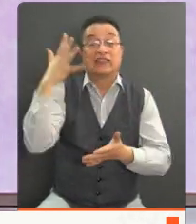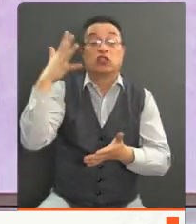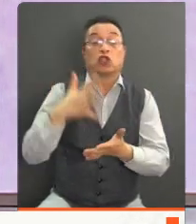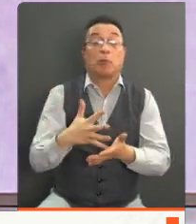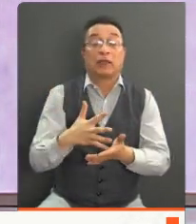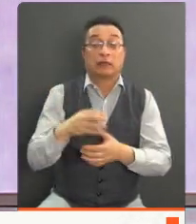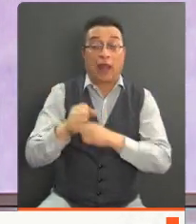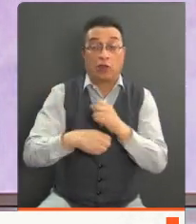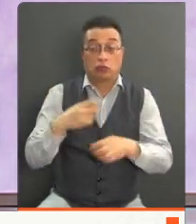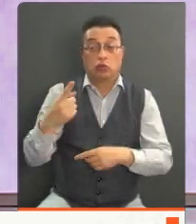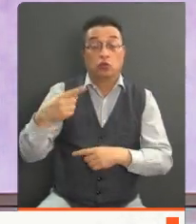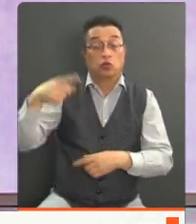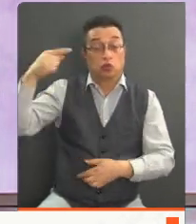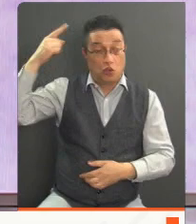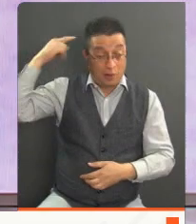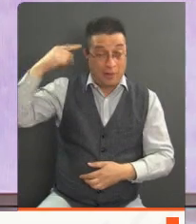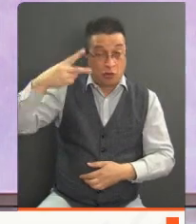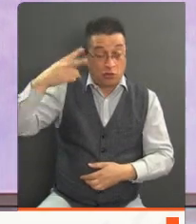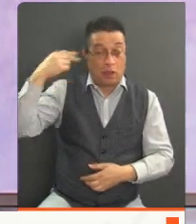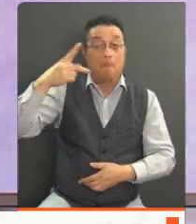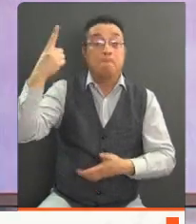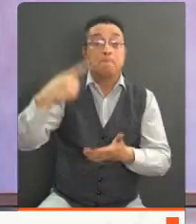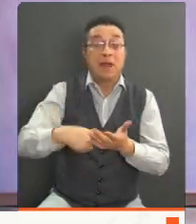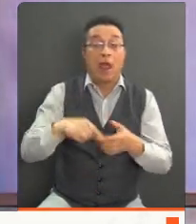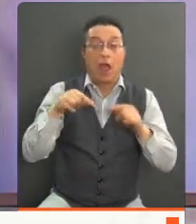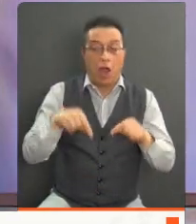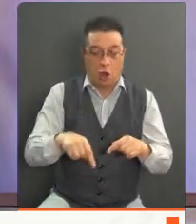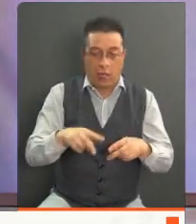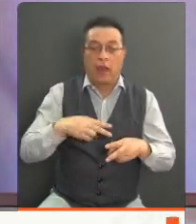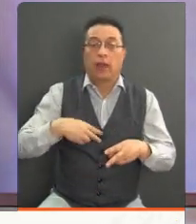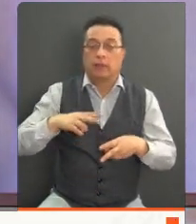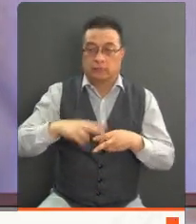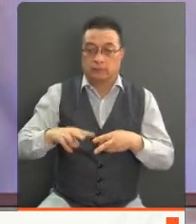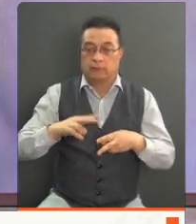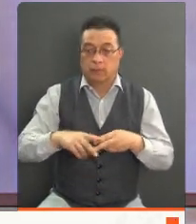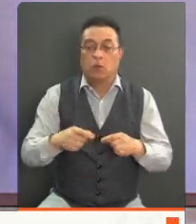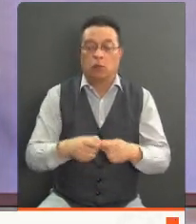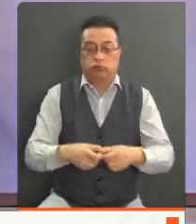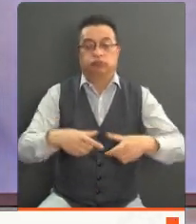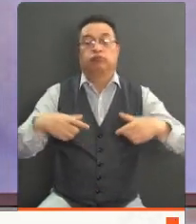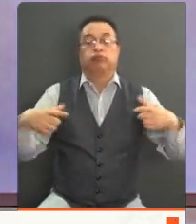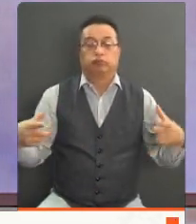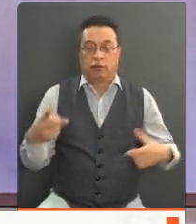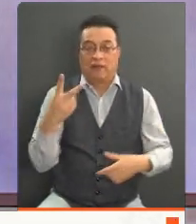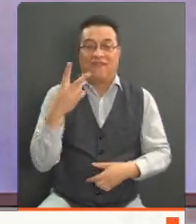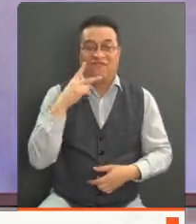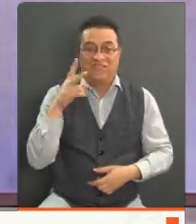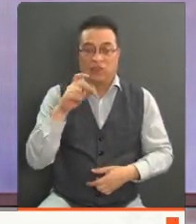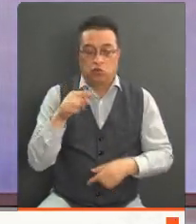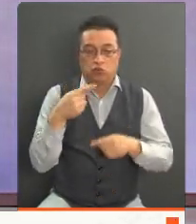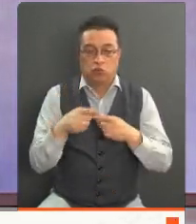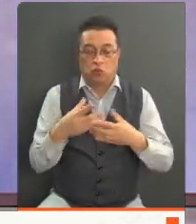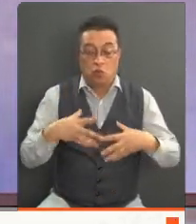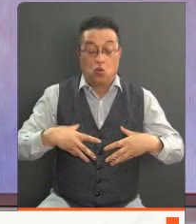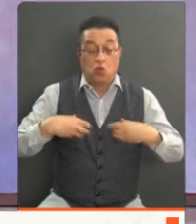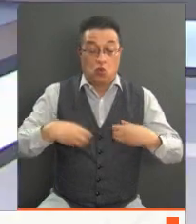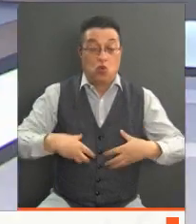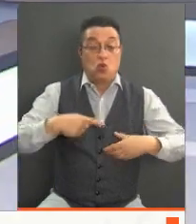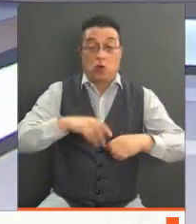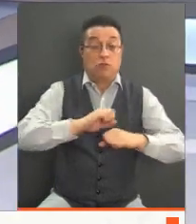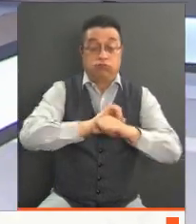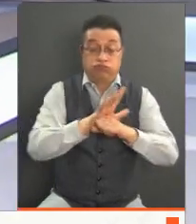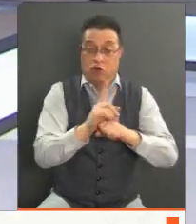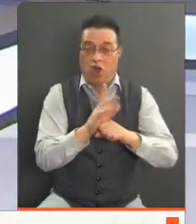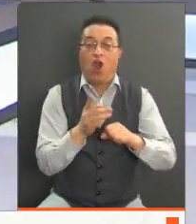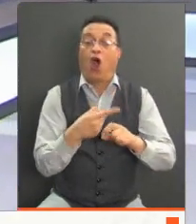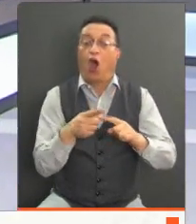y el año antepasado mil casos por lo tanto hay que prepararse para una cantidad importante de virus respiratorios no coronavirus y ahí la